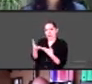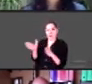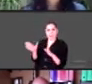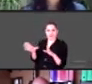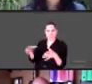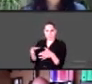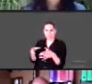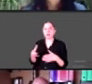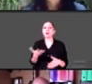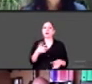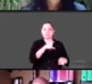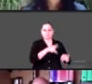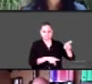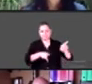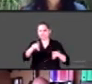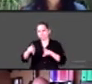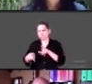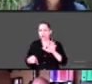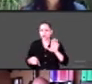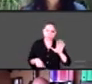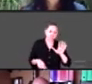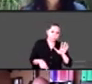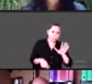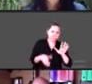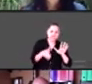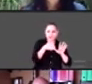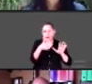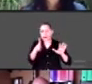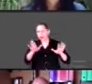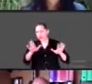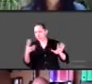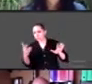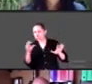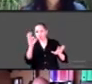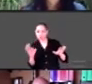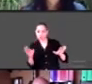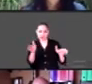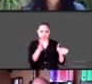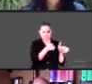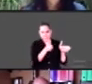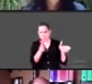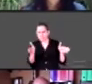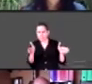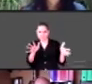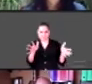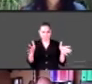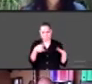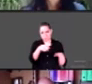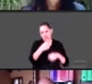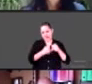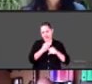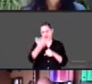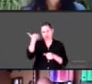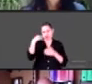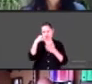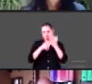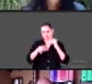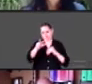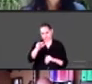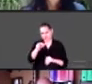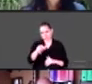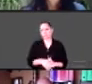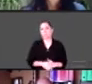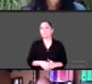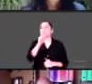50, 52% para dos de 2018. Y también si vemos el comparativo que no me parece también